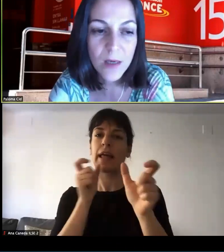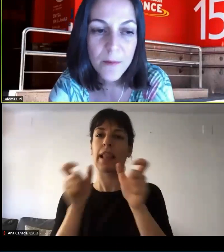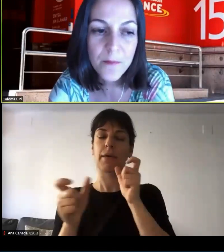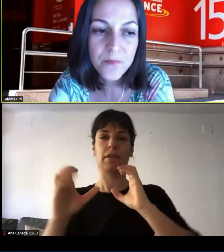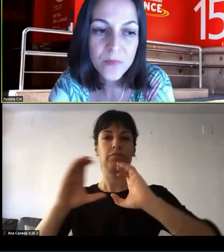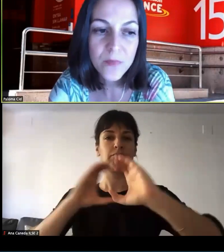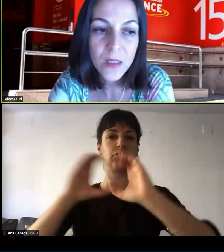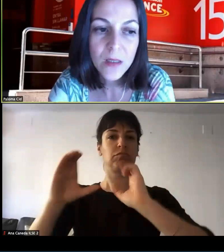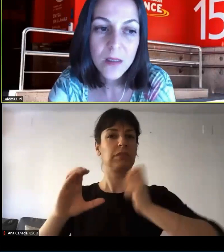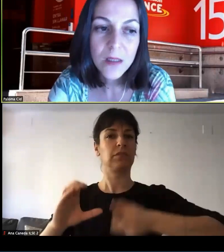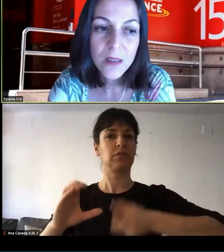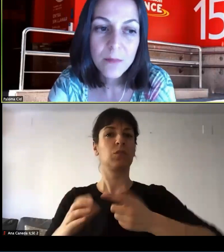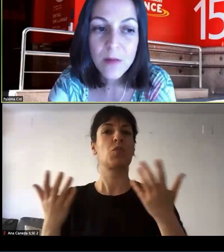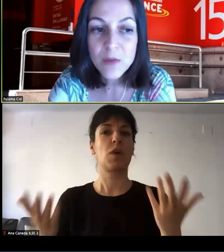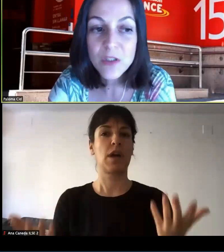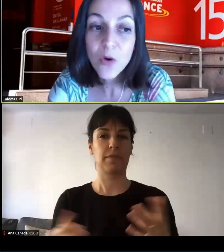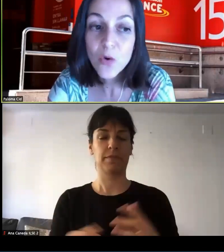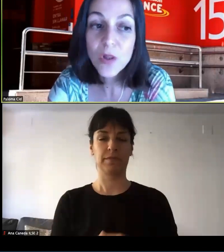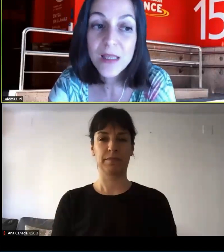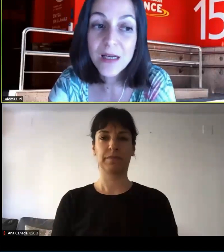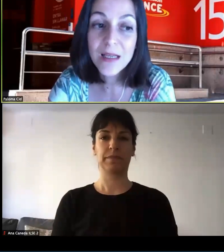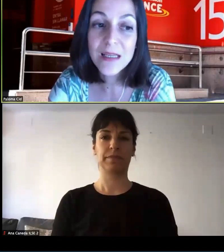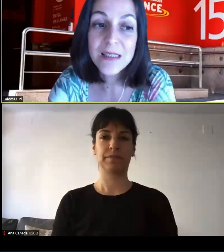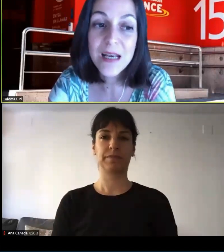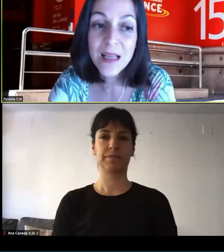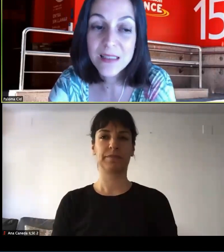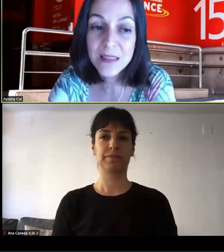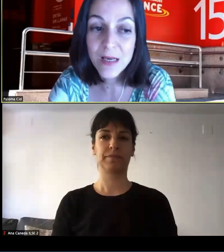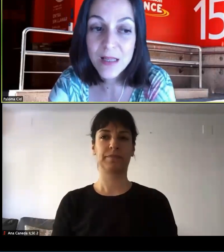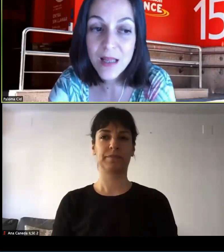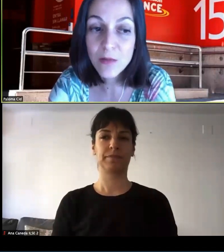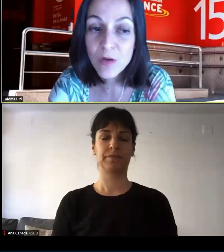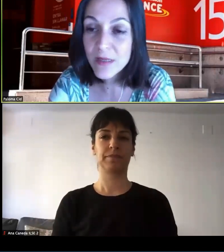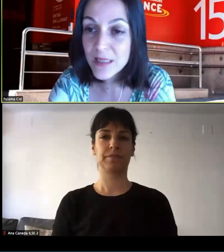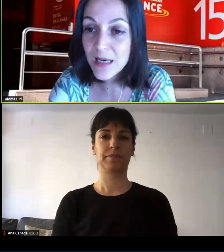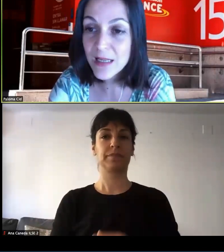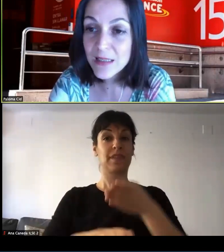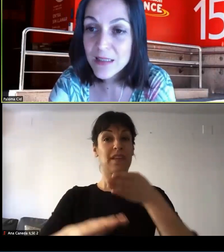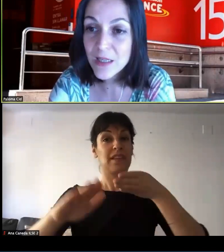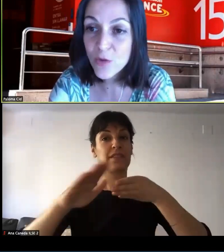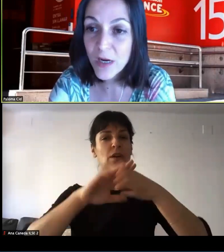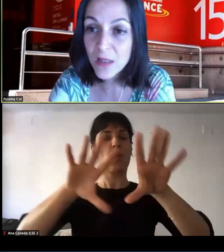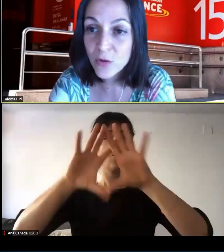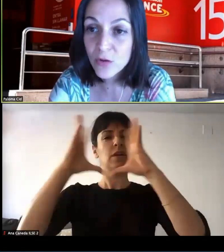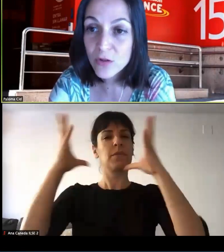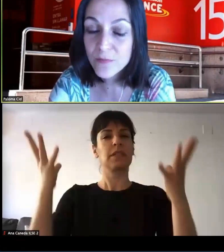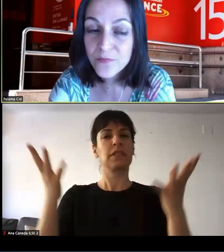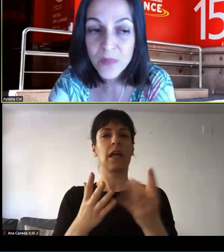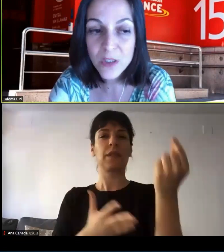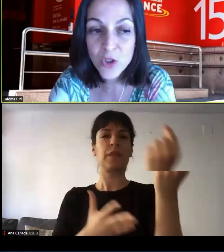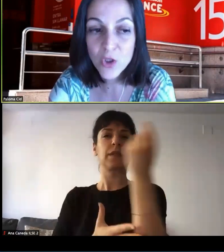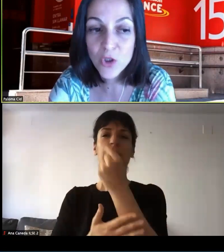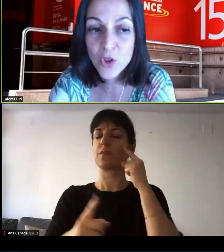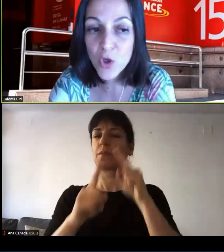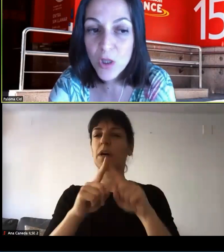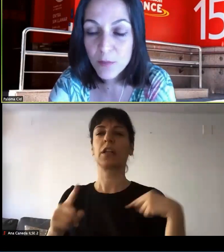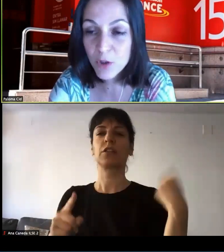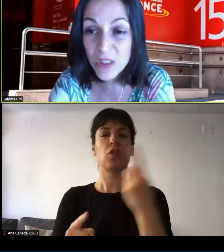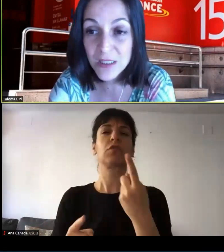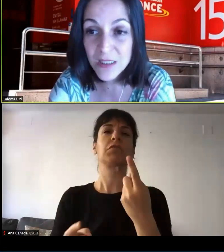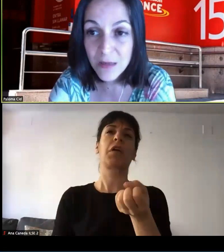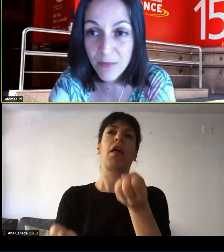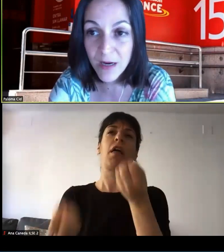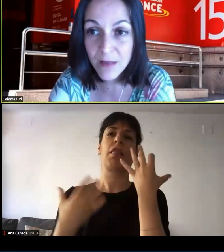habitual. Vamos a conocer qué es la accesibilidad universal y el diseño para todos, que son dos